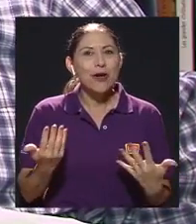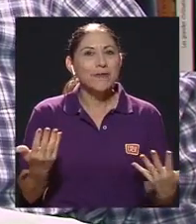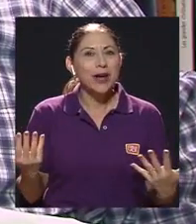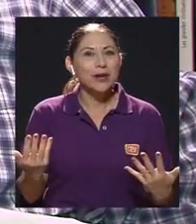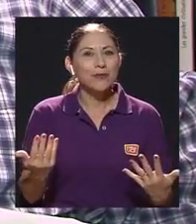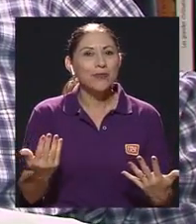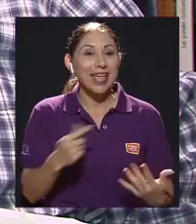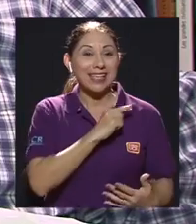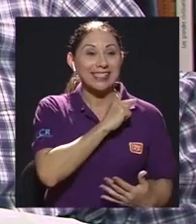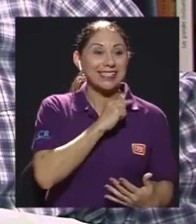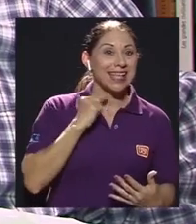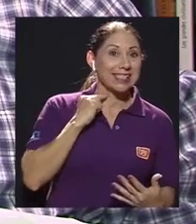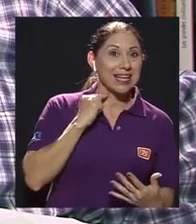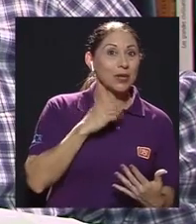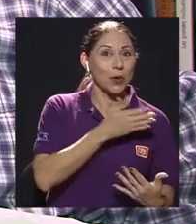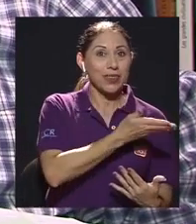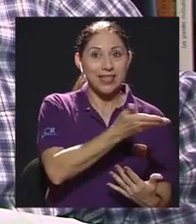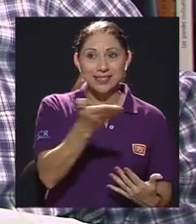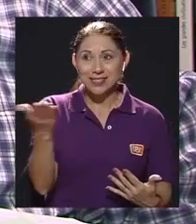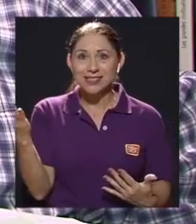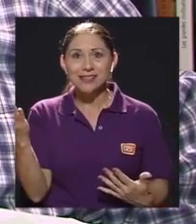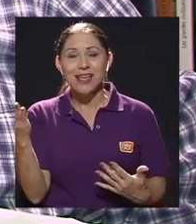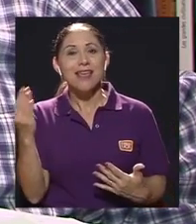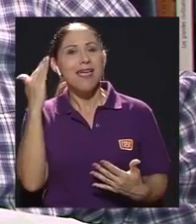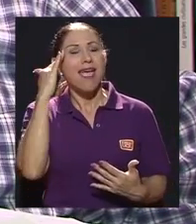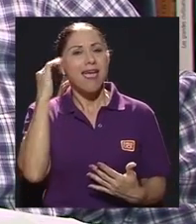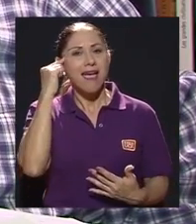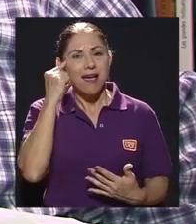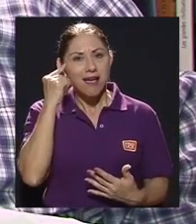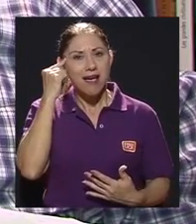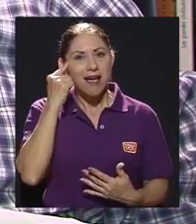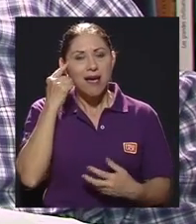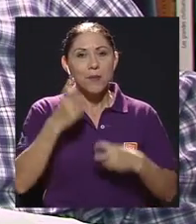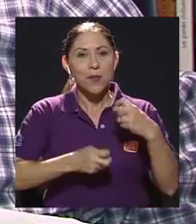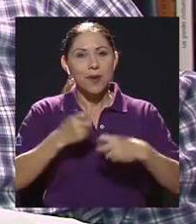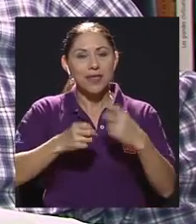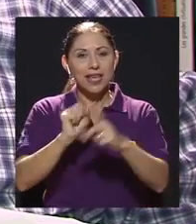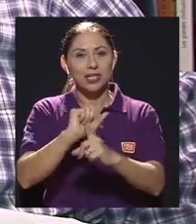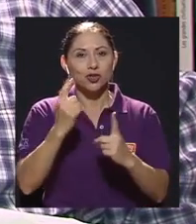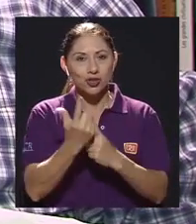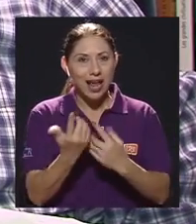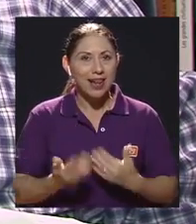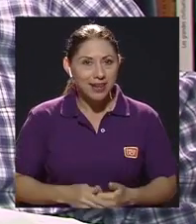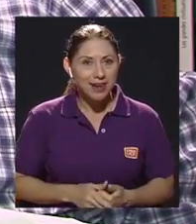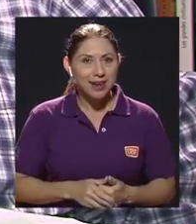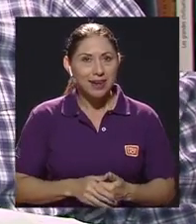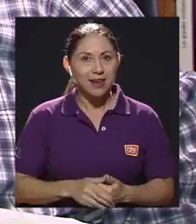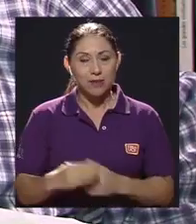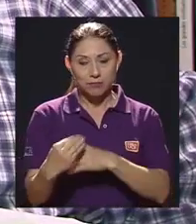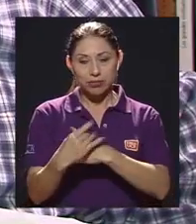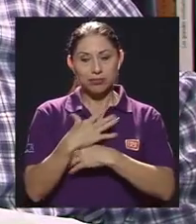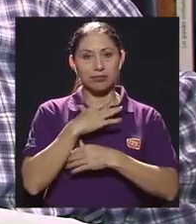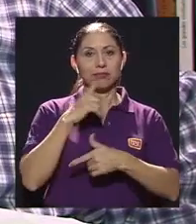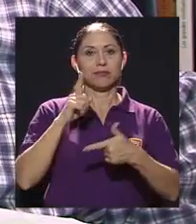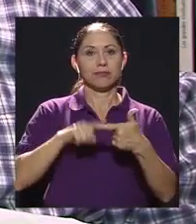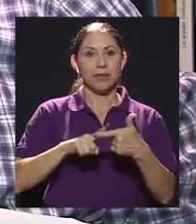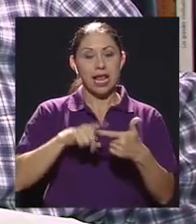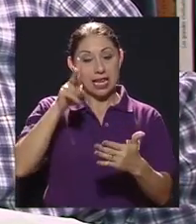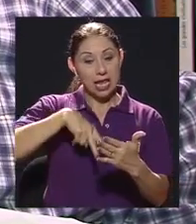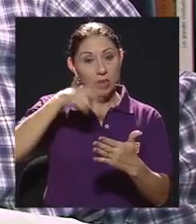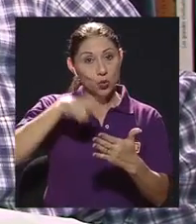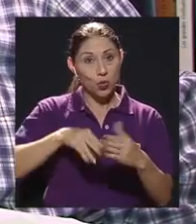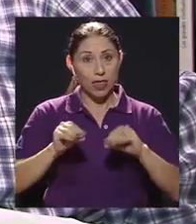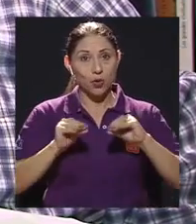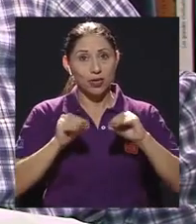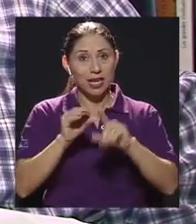sacerdotes y curas que tomaron conciencia de la problemática social, la lectura de la doctrina social de la Iglesia, sobre